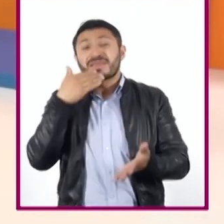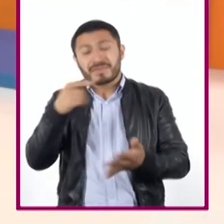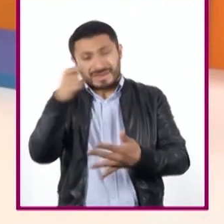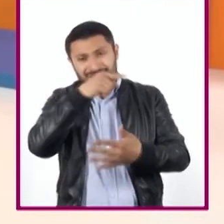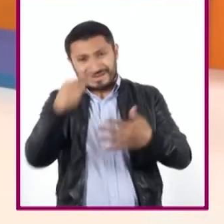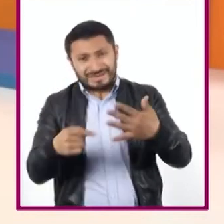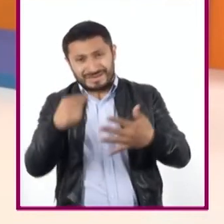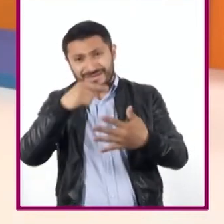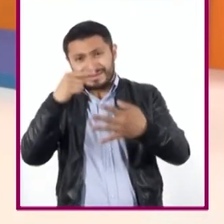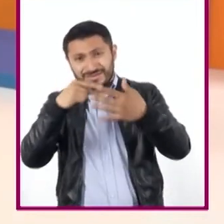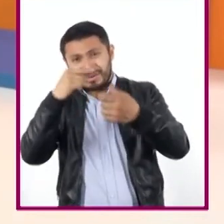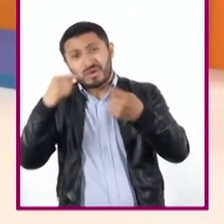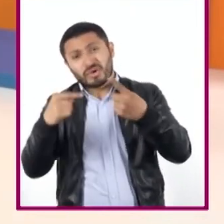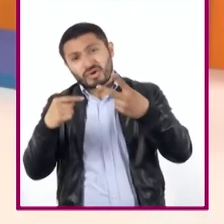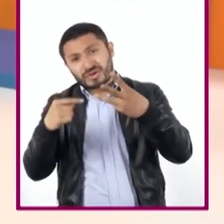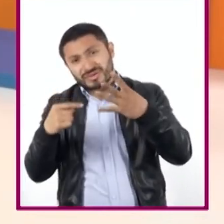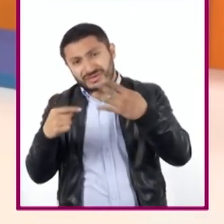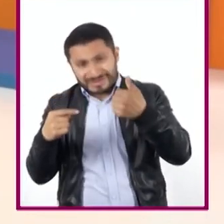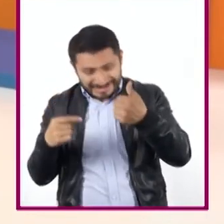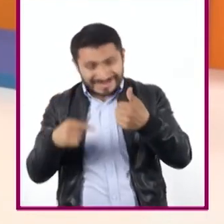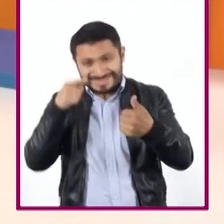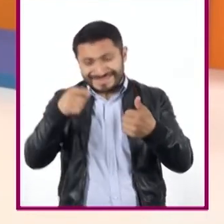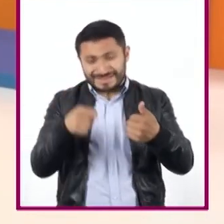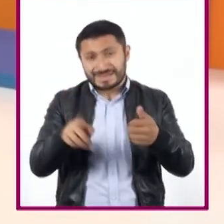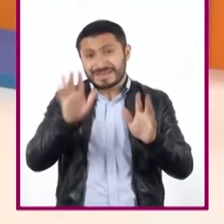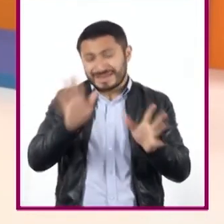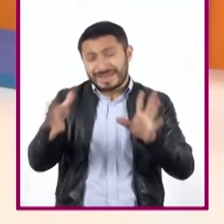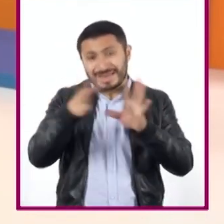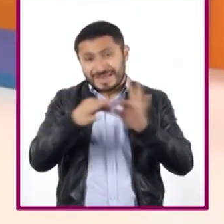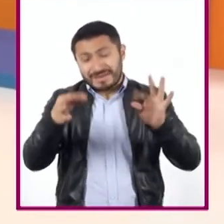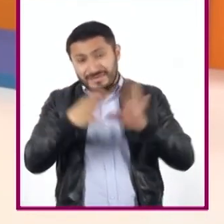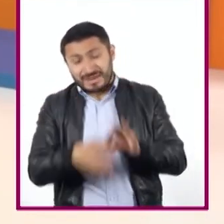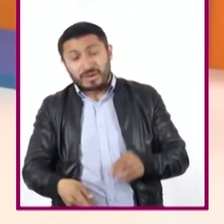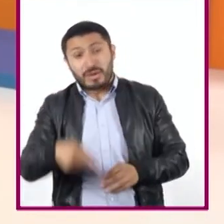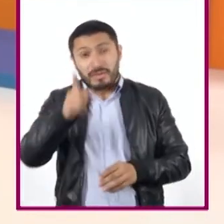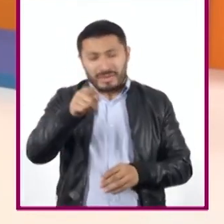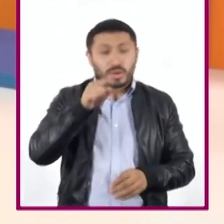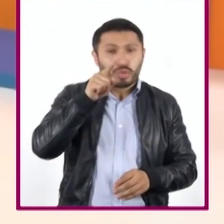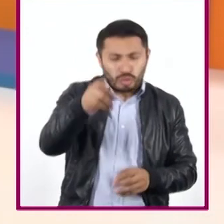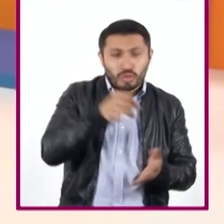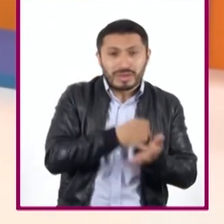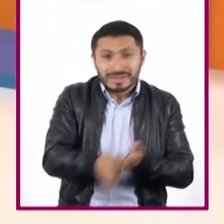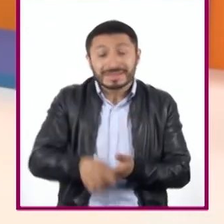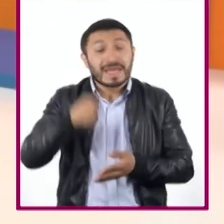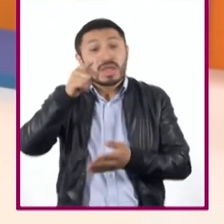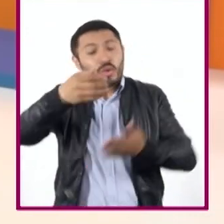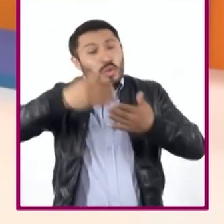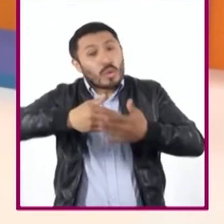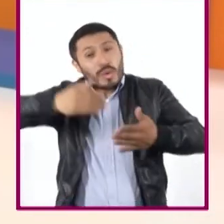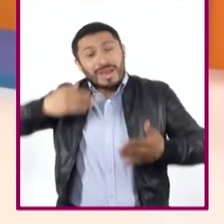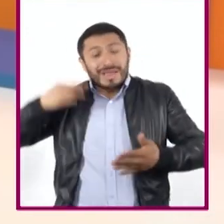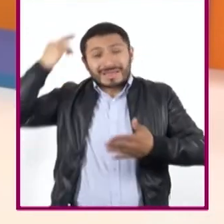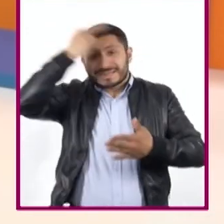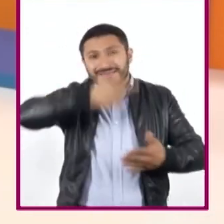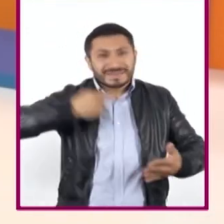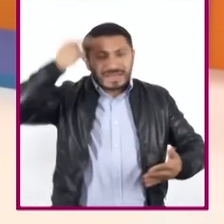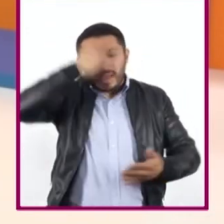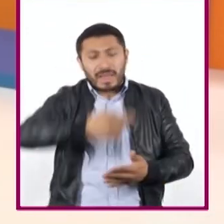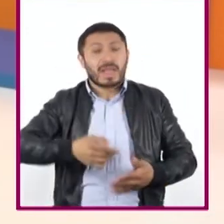importante escuchar esas opiniones, pero es necesario evaluarlas para evitar que esos puntos de vista o